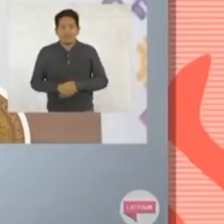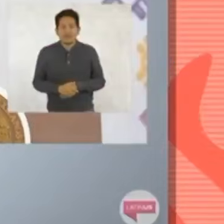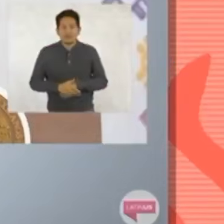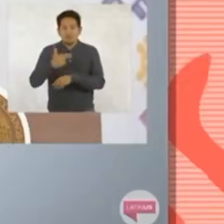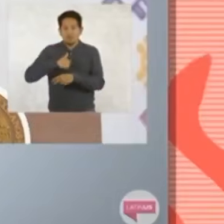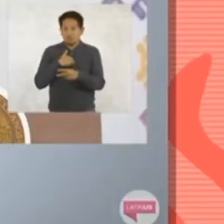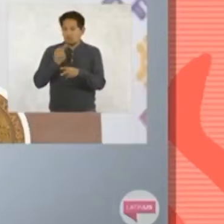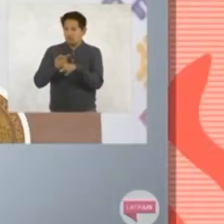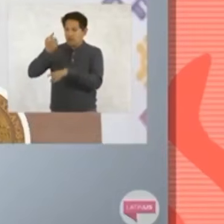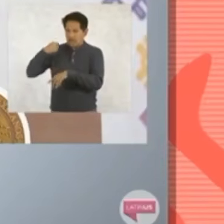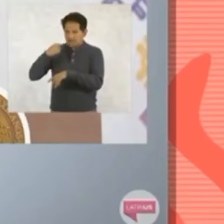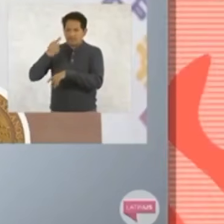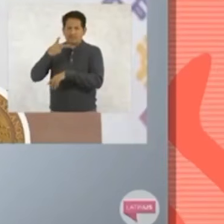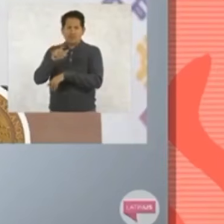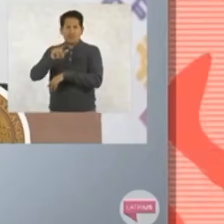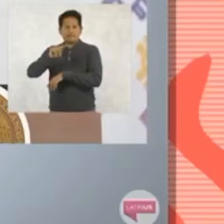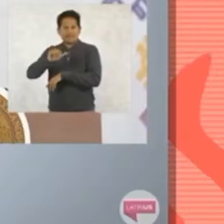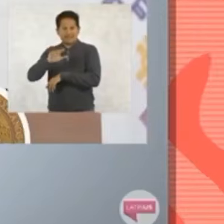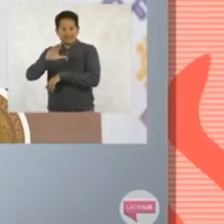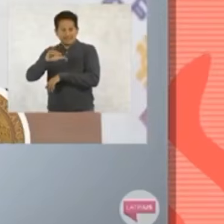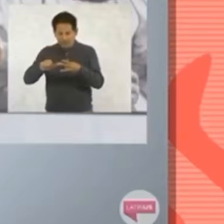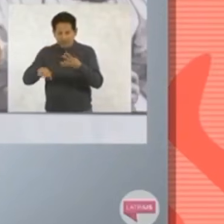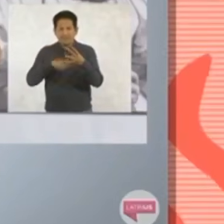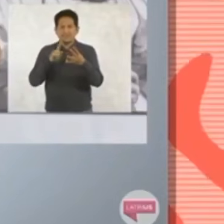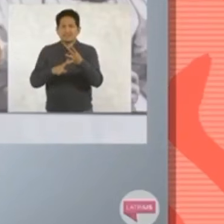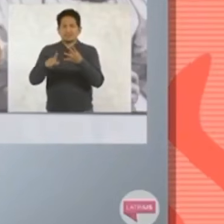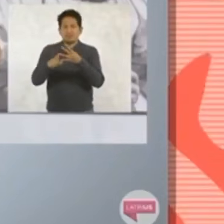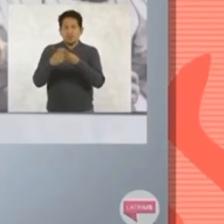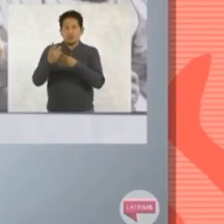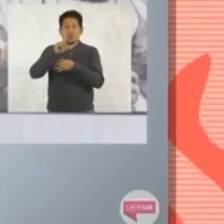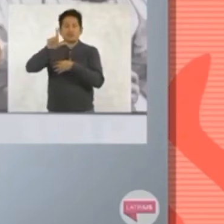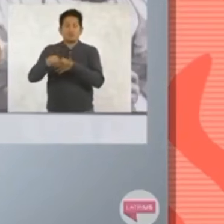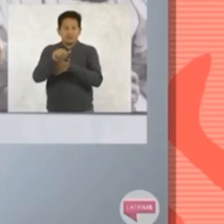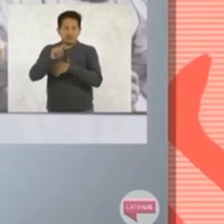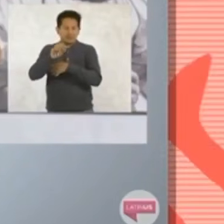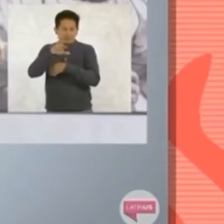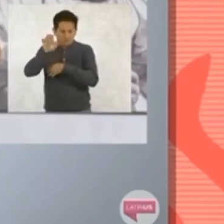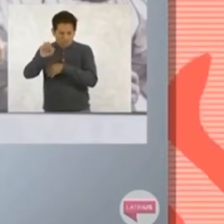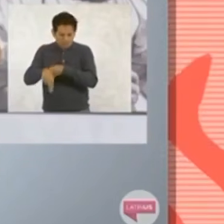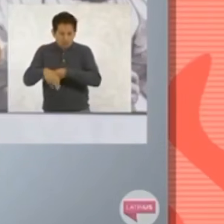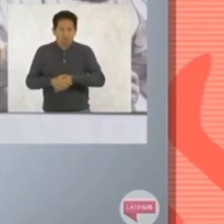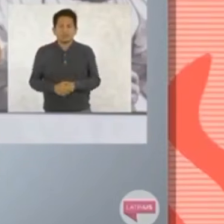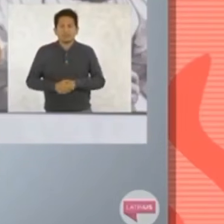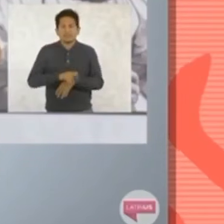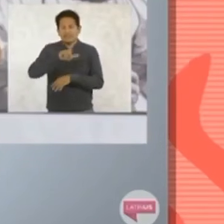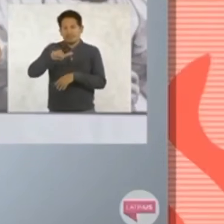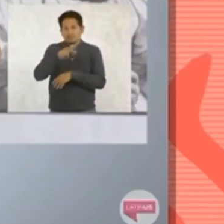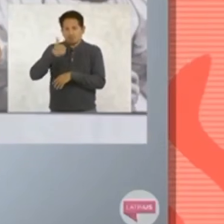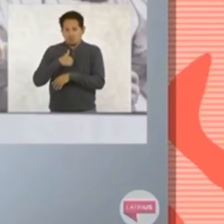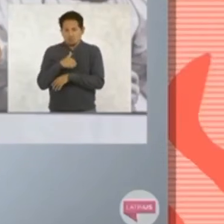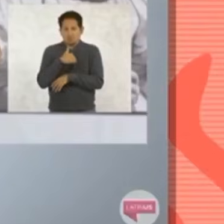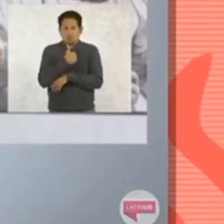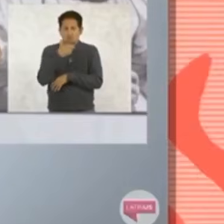Este operativo marca el antes y un después en la estrategia de seguridad de la presidenta de México. Si había alguna